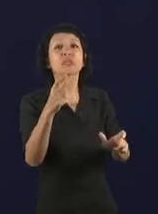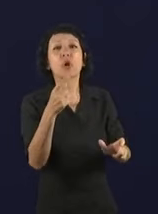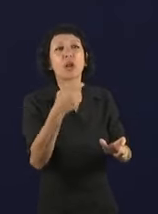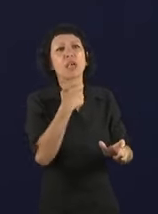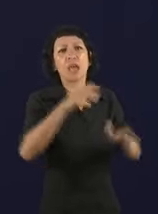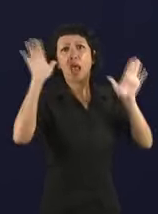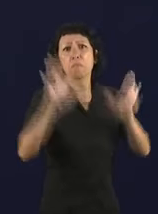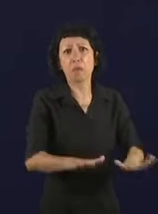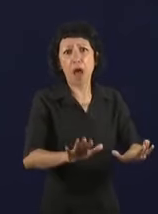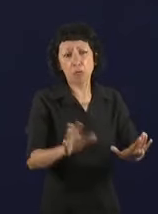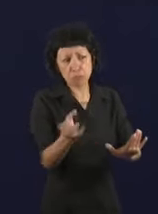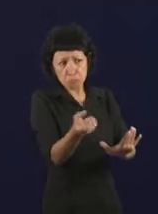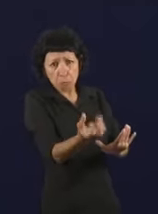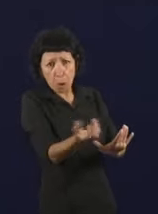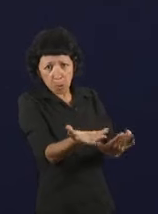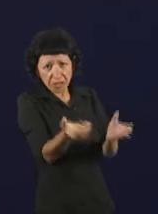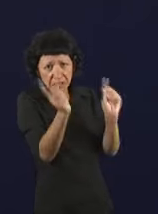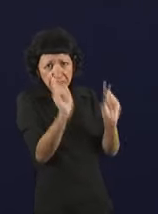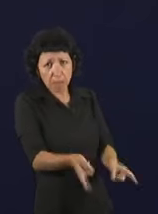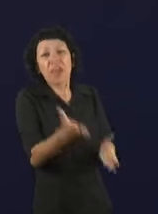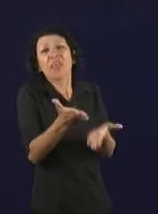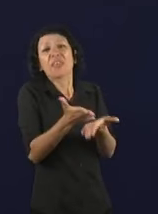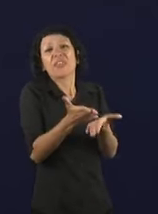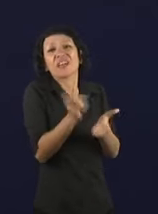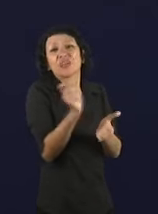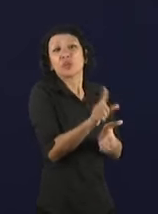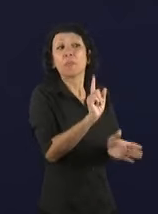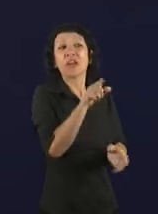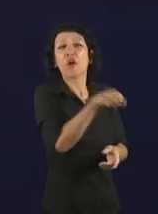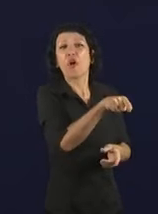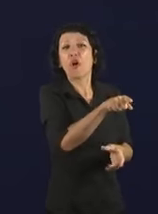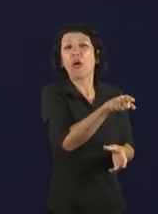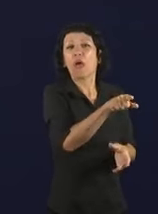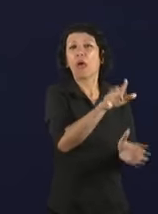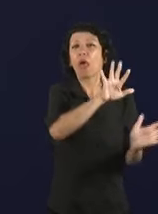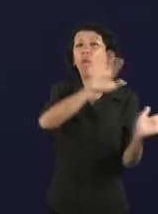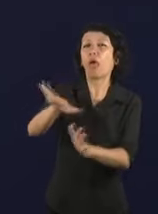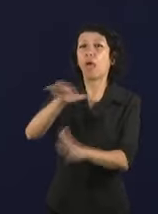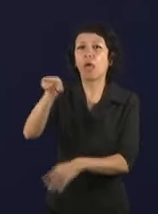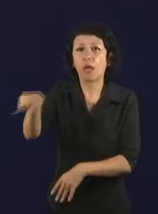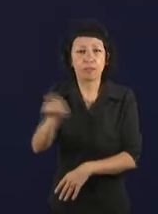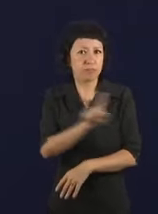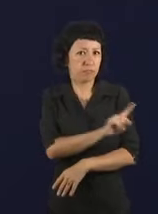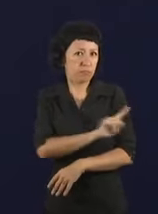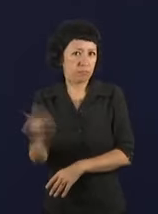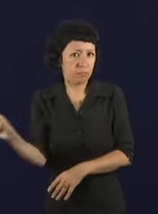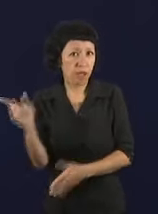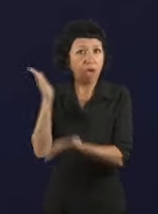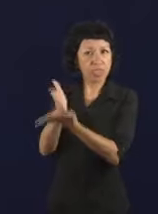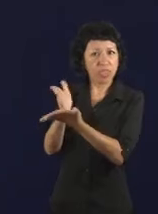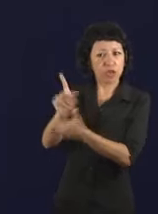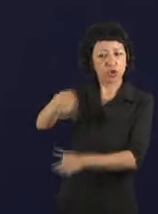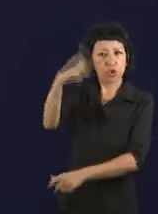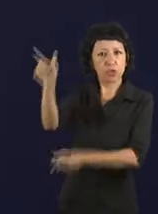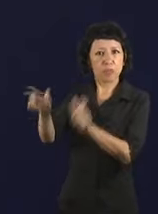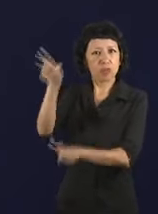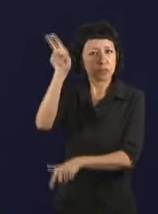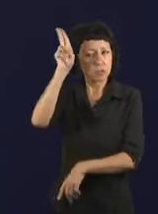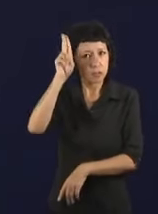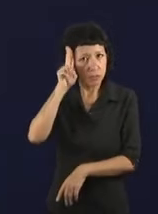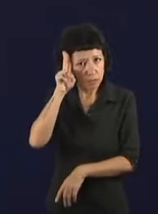que también lo haga porque es su derecho sin complicarle la vida al resto sin cercenar ningún derecho y sin